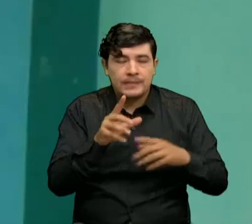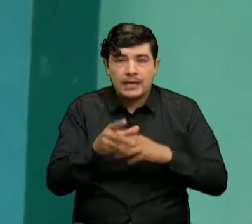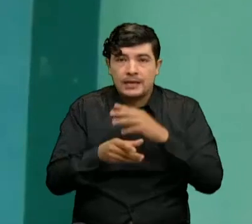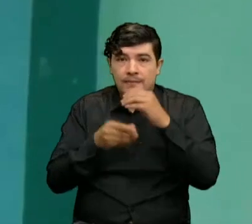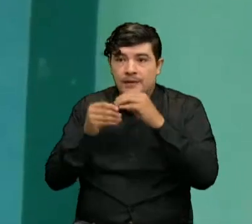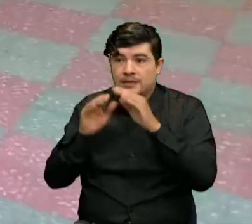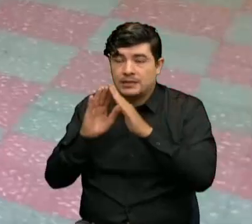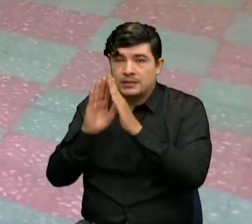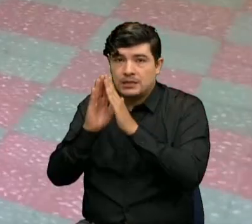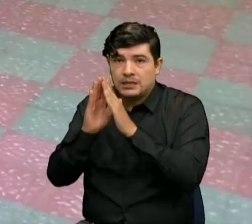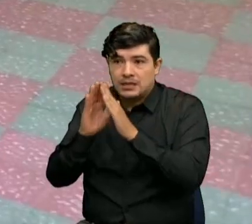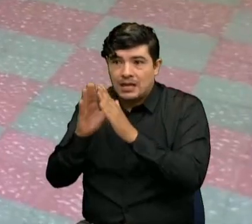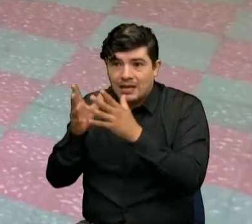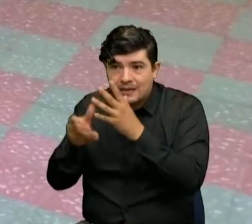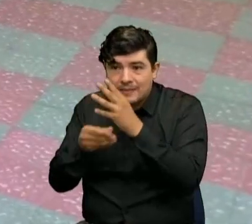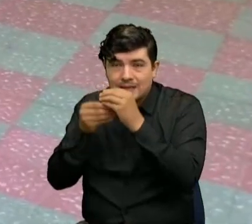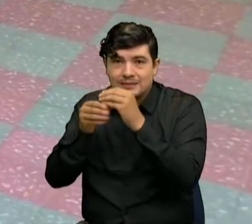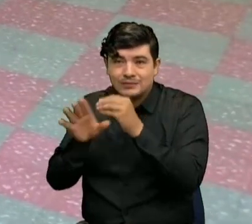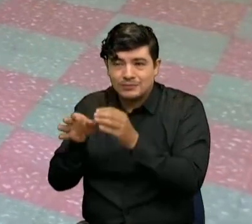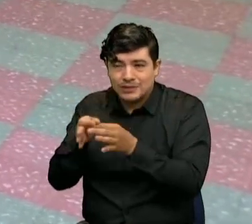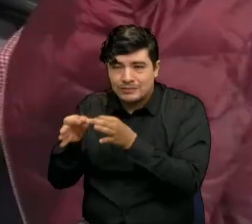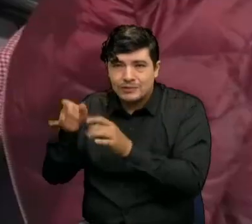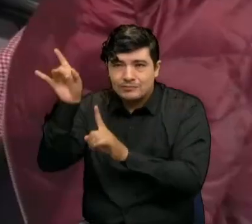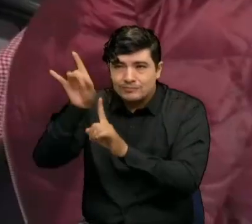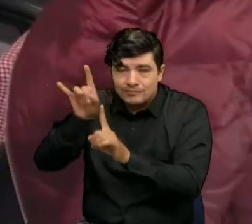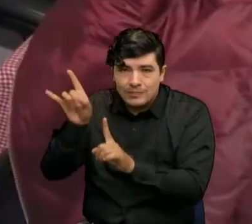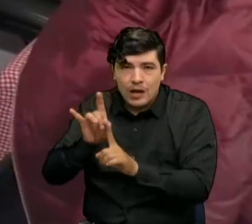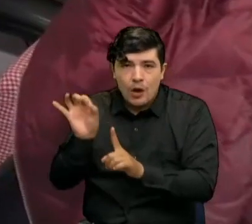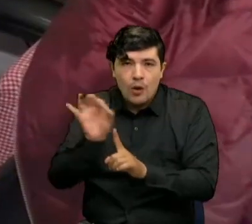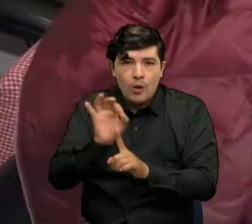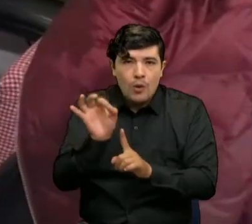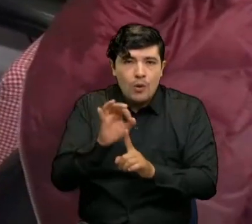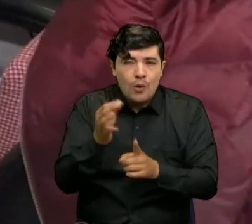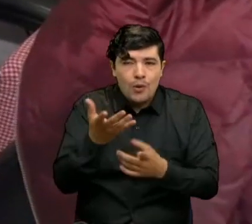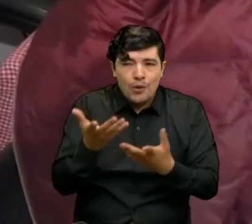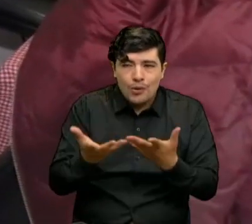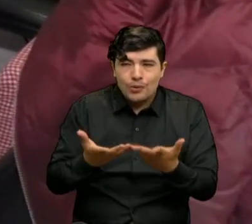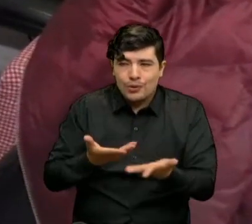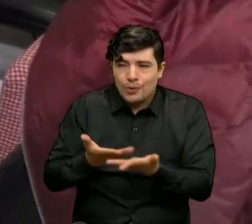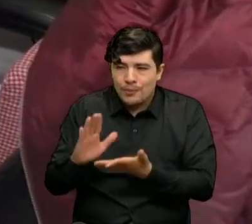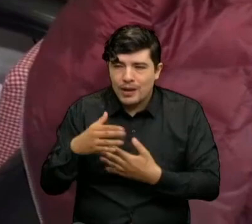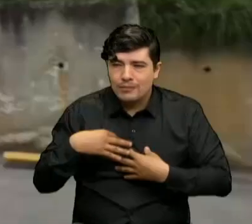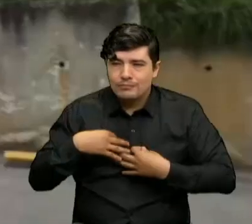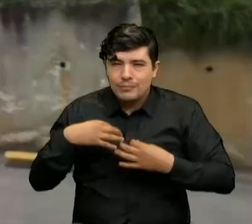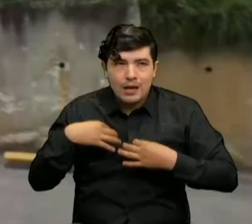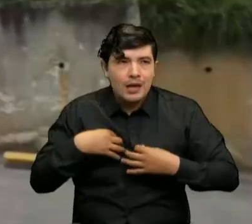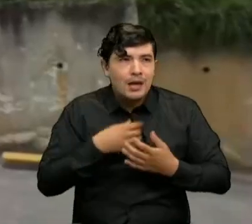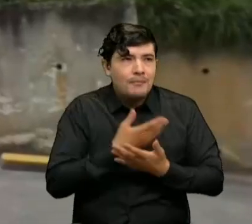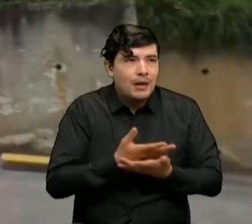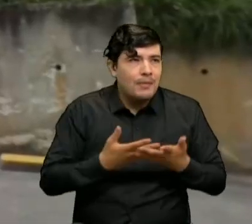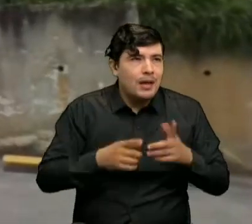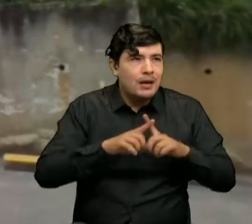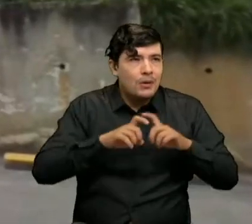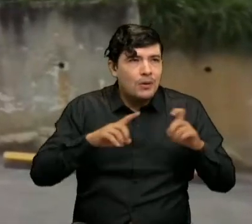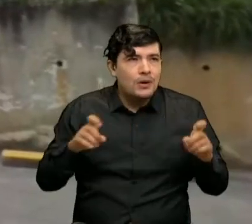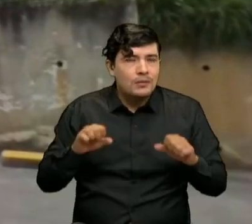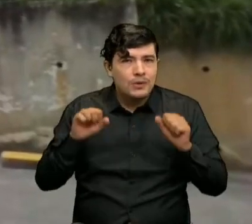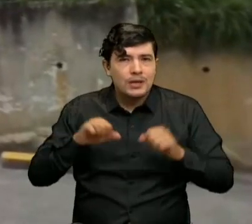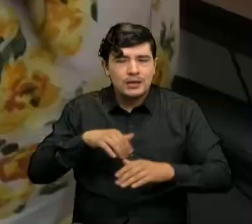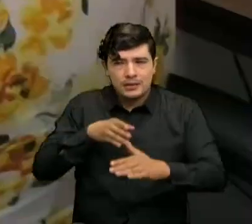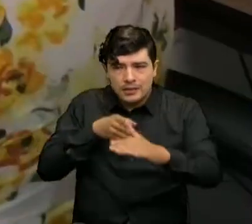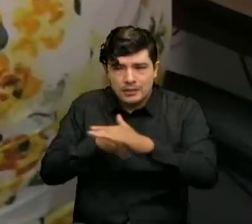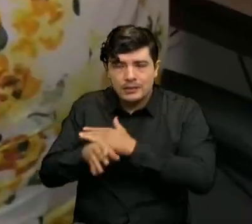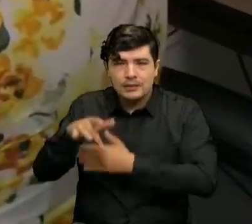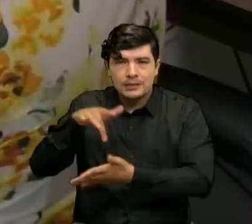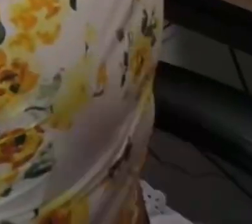de estudiantes y maestros además de los costos que pueda generar el tener que adquirir uniformes y otros elementos indispensables en la presencialidad